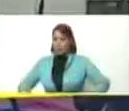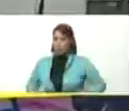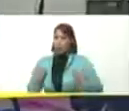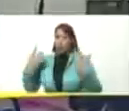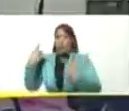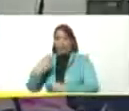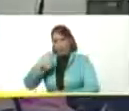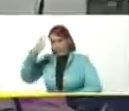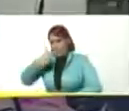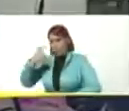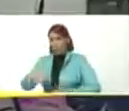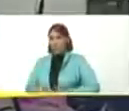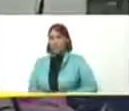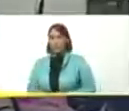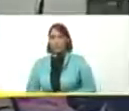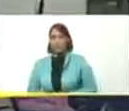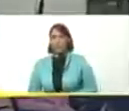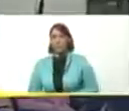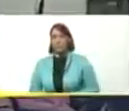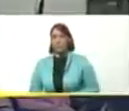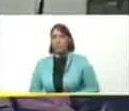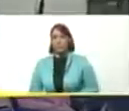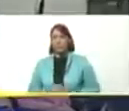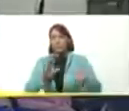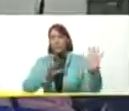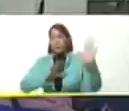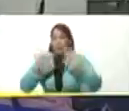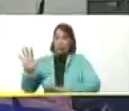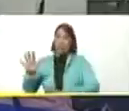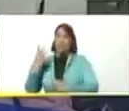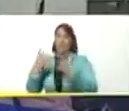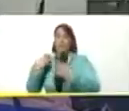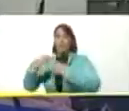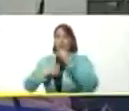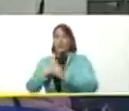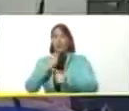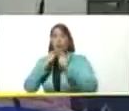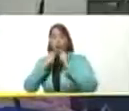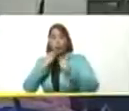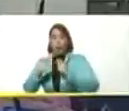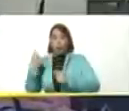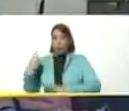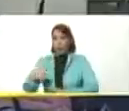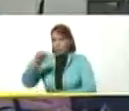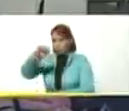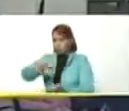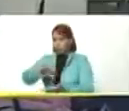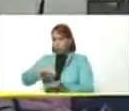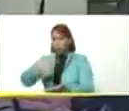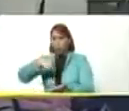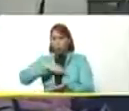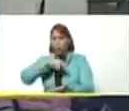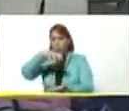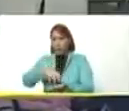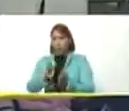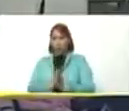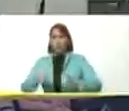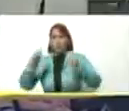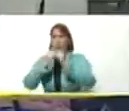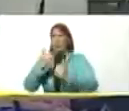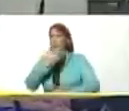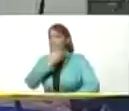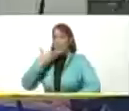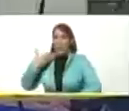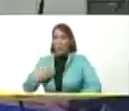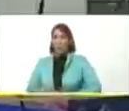tenga la certeza que la 15ª Feria Internacional del Turismo, que va a tener como sede a nuestro estado Anzoátegui, va a ser la mejor, va